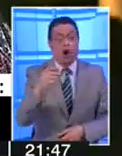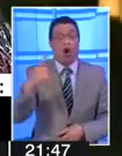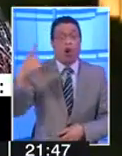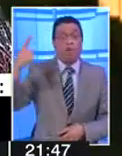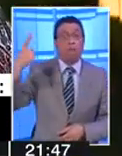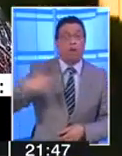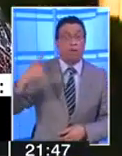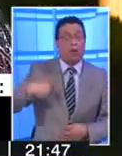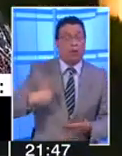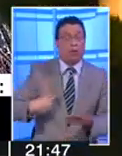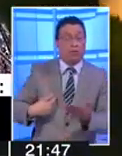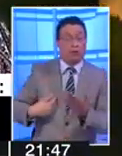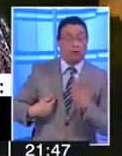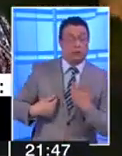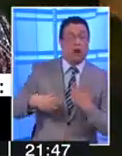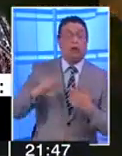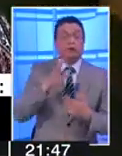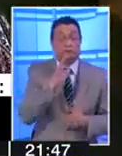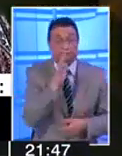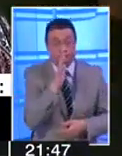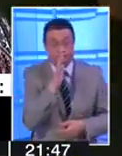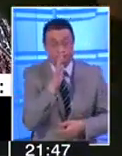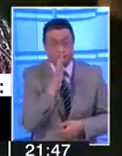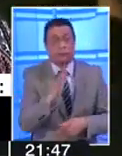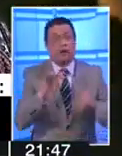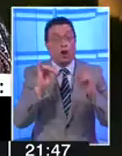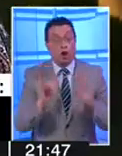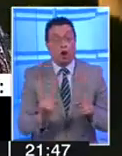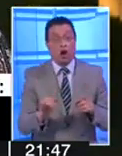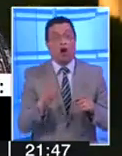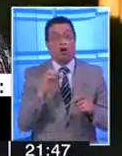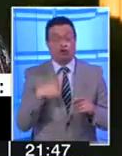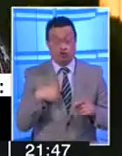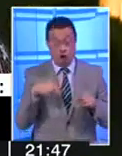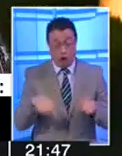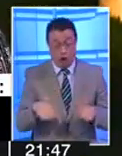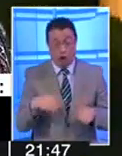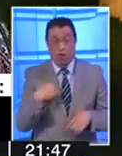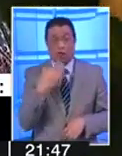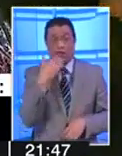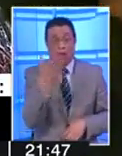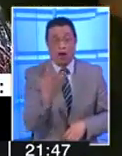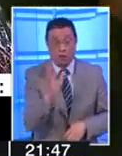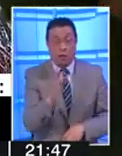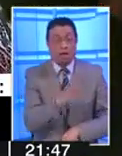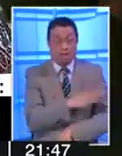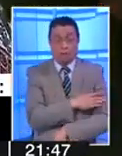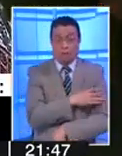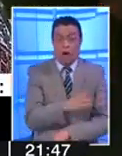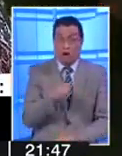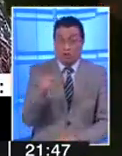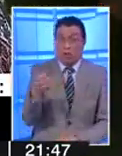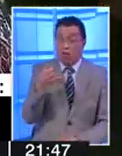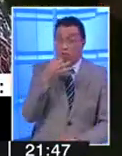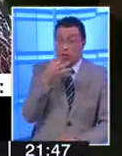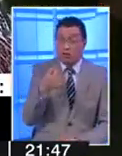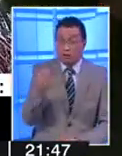órdenes. En este minuto yo estoy dando un acto de fe de lo que dicen.